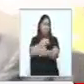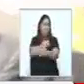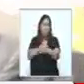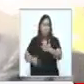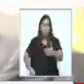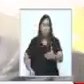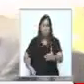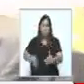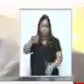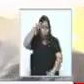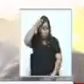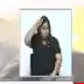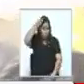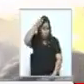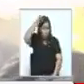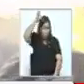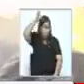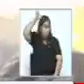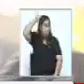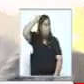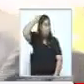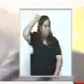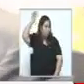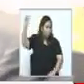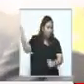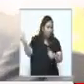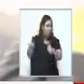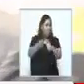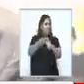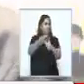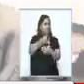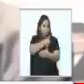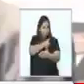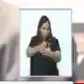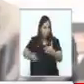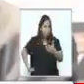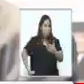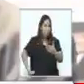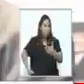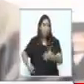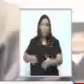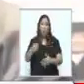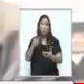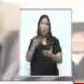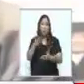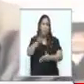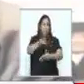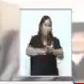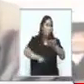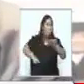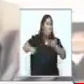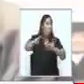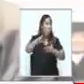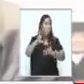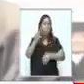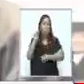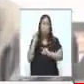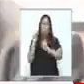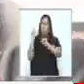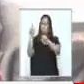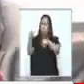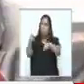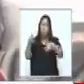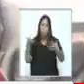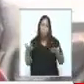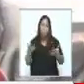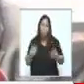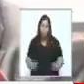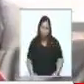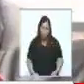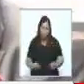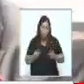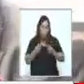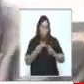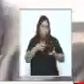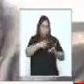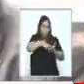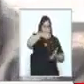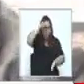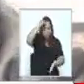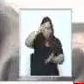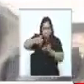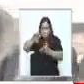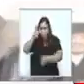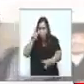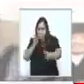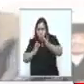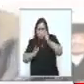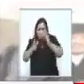universidad, pero aprendió en la Universidad de la Vida, el indígena que gobernó con el corazón,